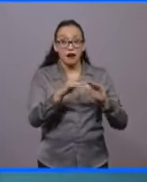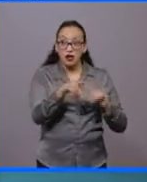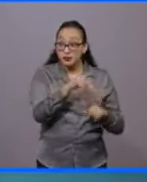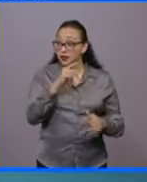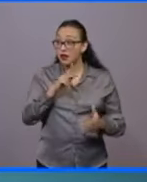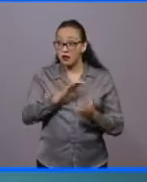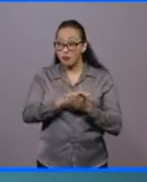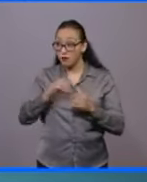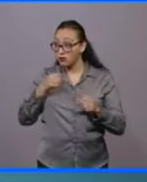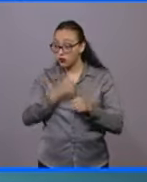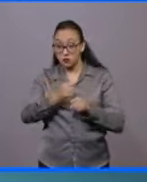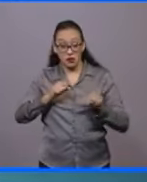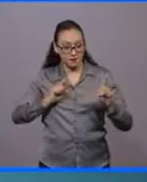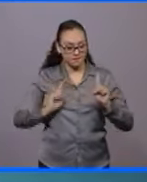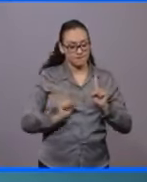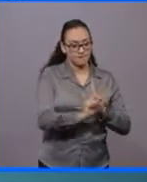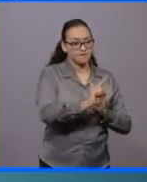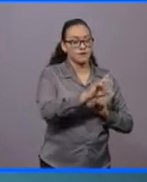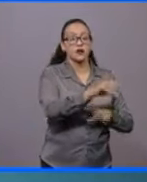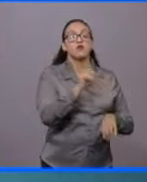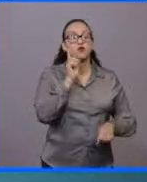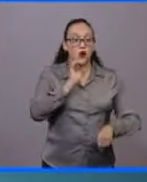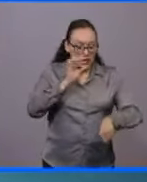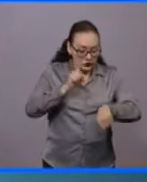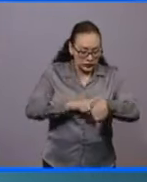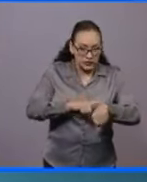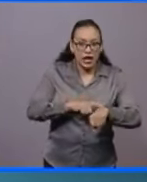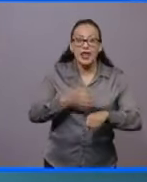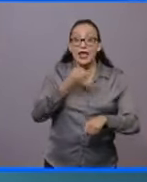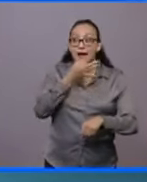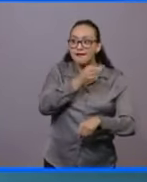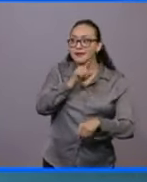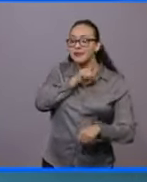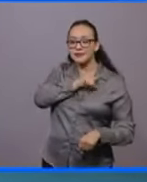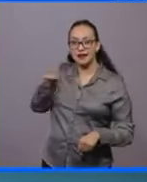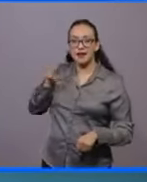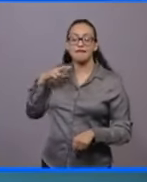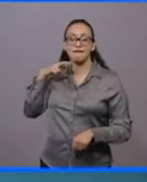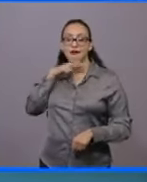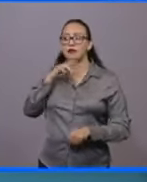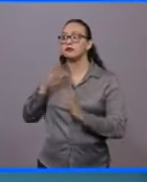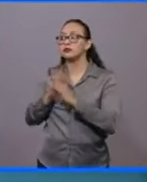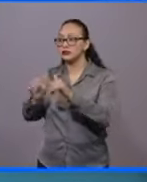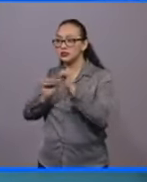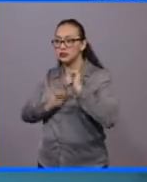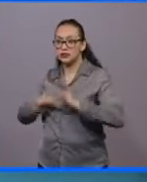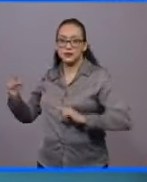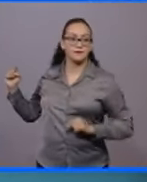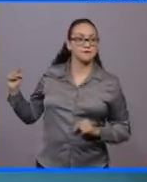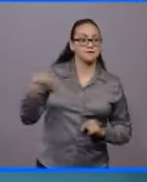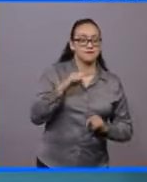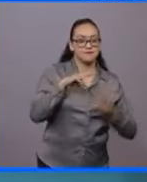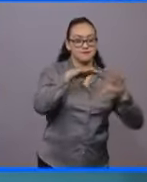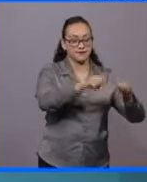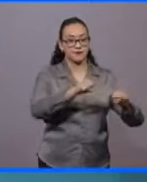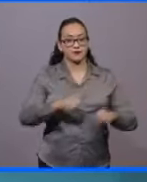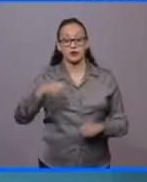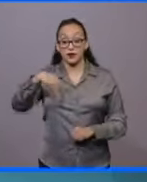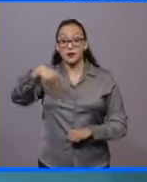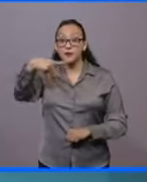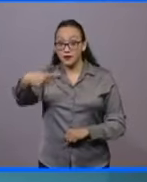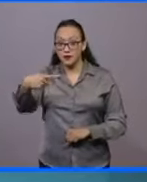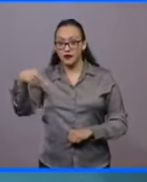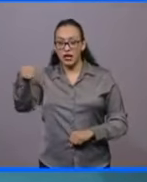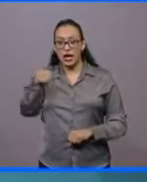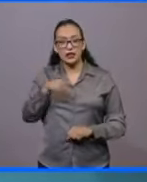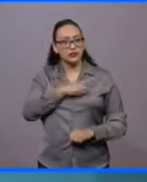tema que la verdad el Estado mexicano ha subsanado, ya hay más vigilancia para las autoridades, los ministerios públicos no pueden